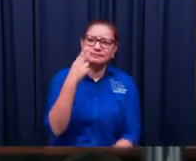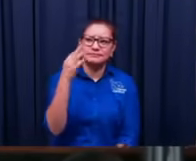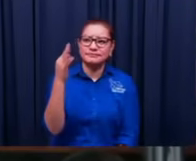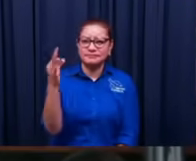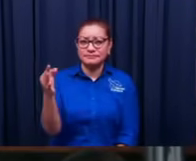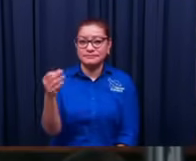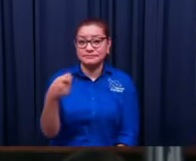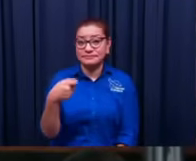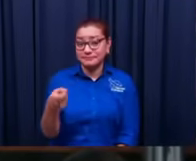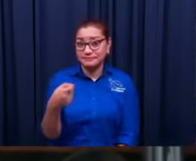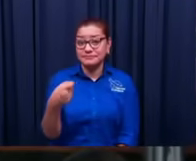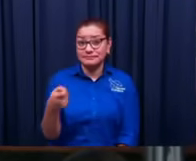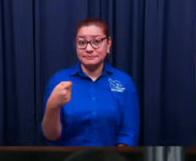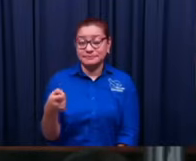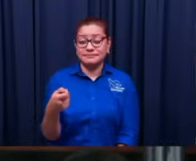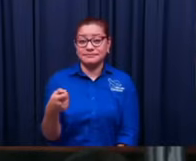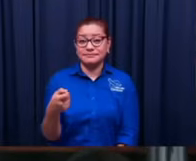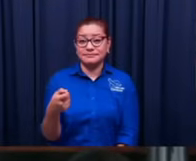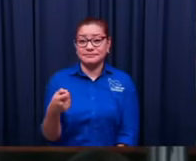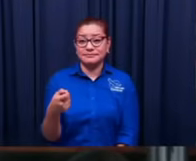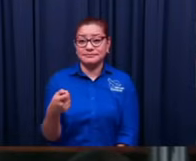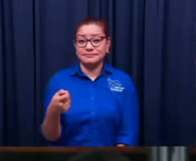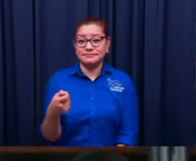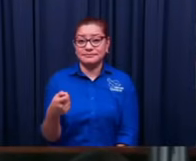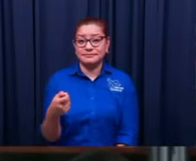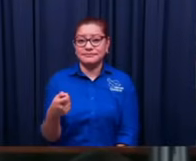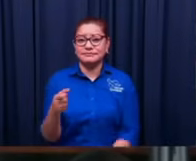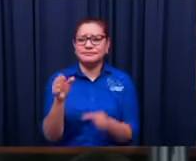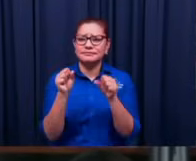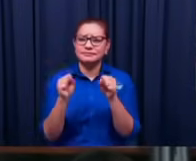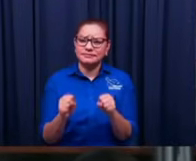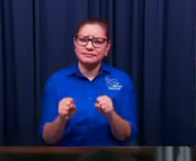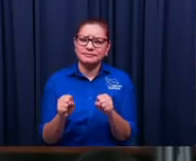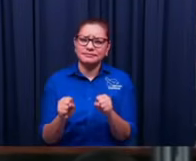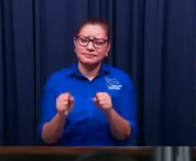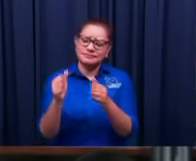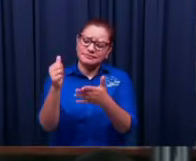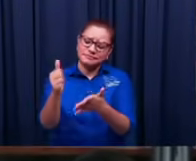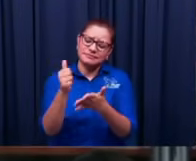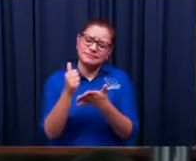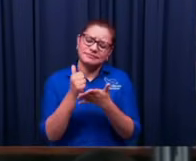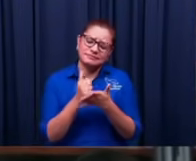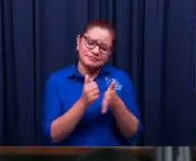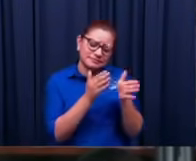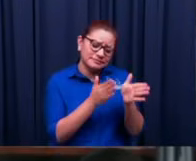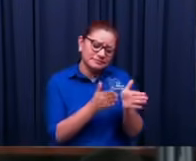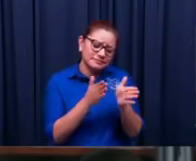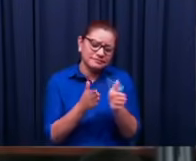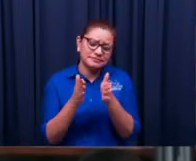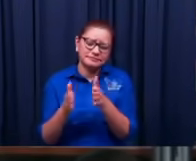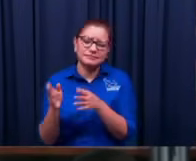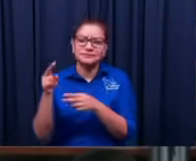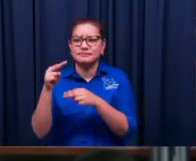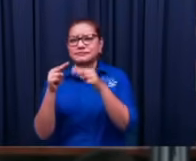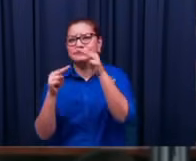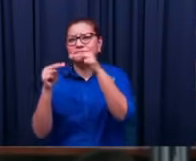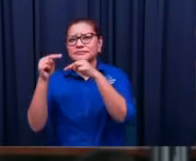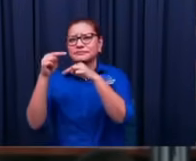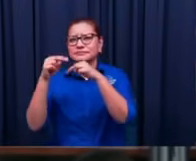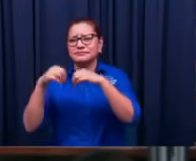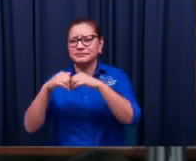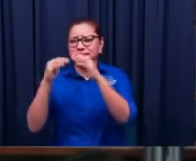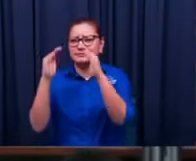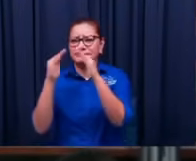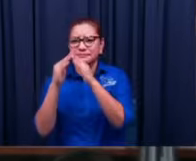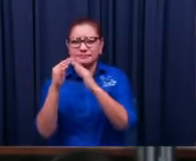Hazte amigo, sobre todo de gente que puede edificarte. Si ya dentro de la misma iglesia